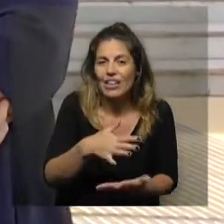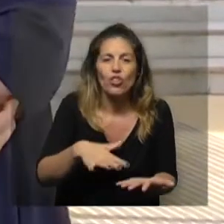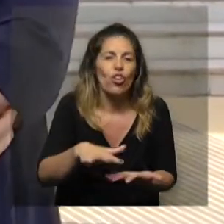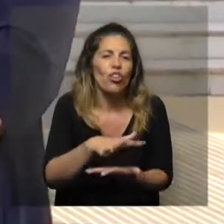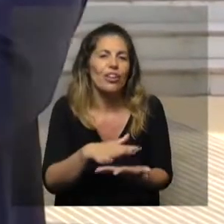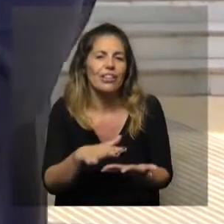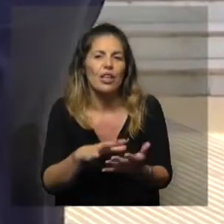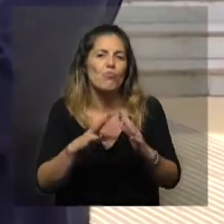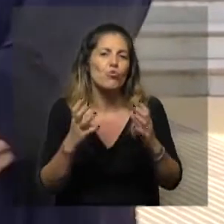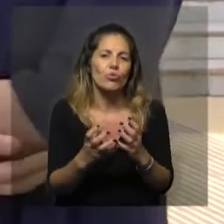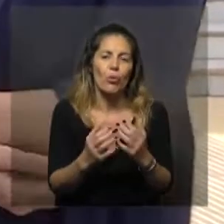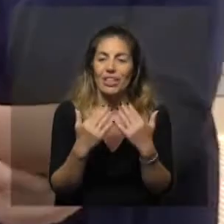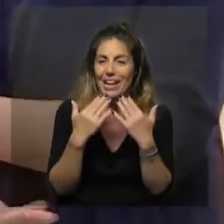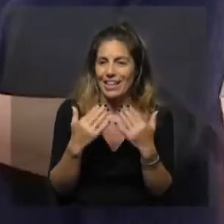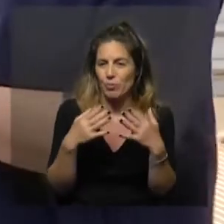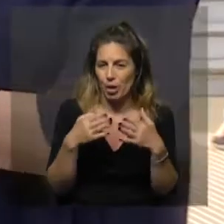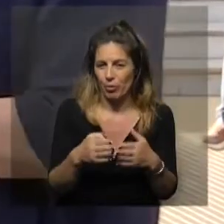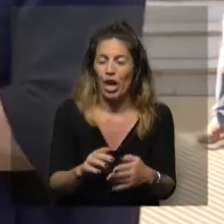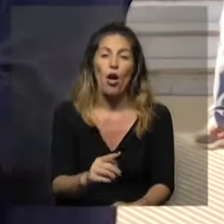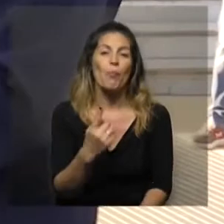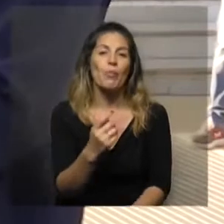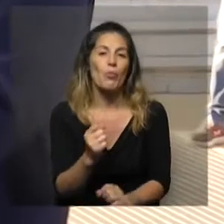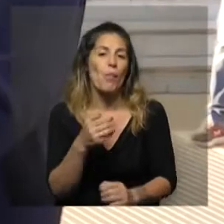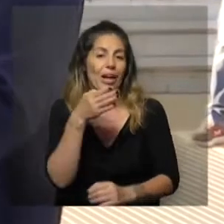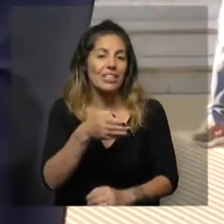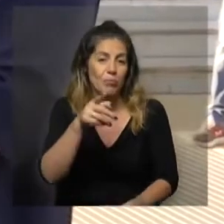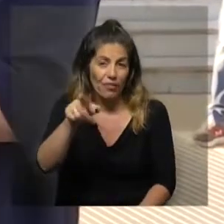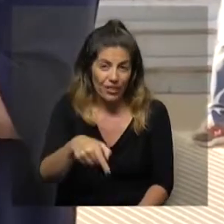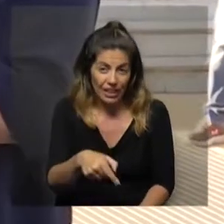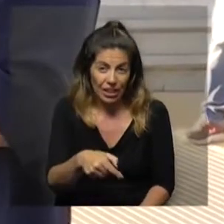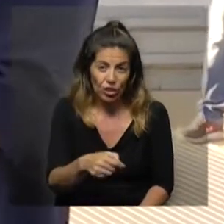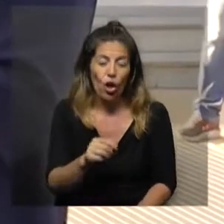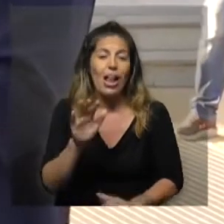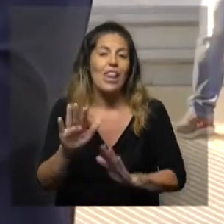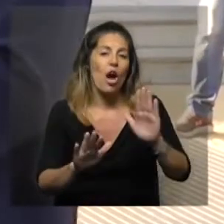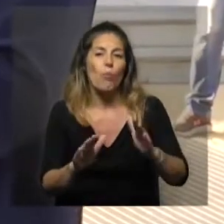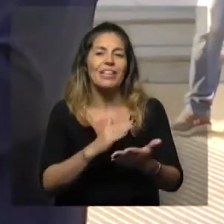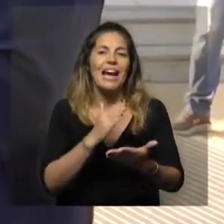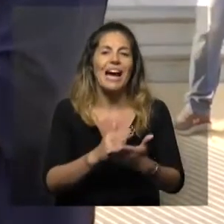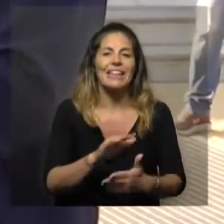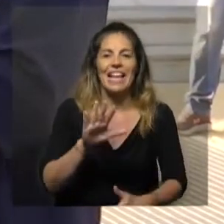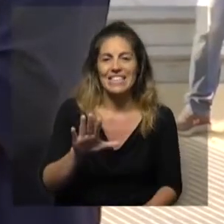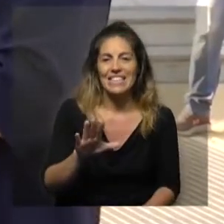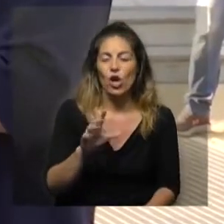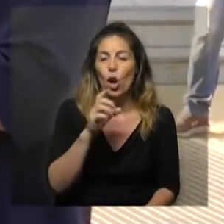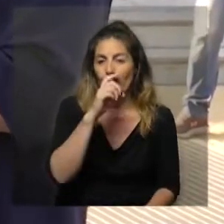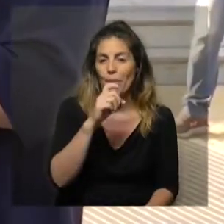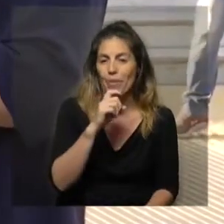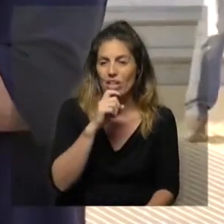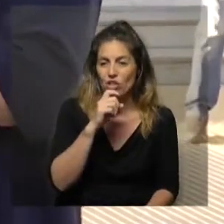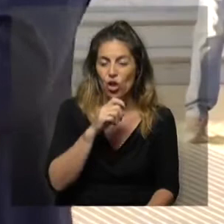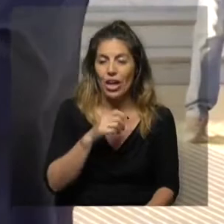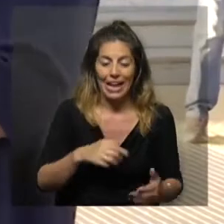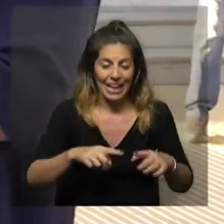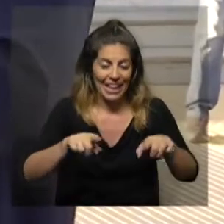todo esto verdad gracias por la pregunta Mira primero pueden participar viniendo la muestra va a estar hasta el 5 de marzo en el espacio de arte contemporáneo Entonces